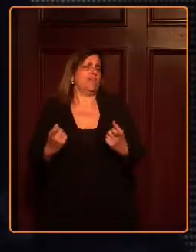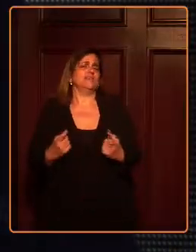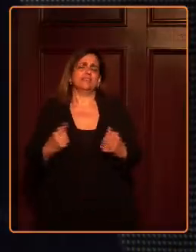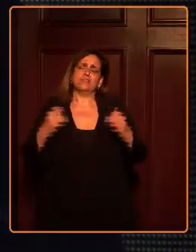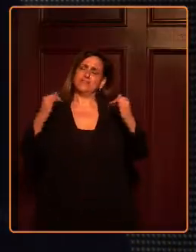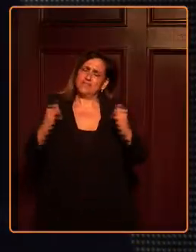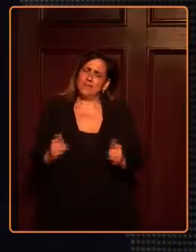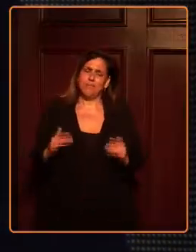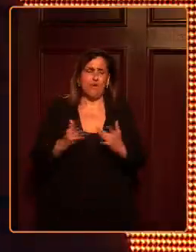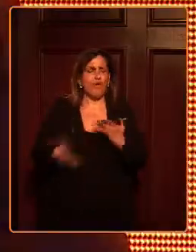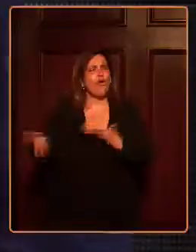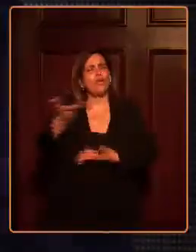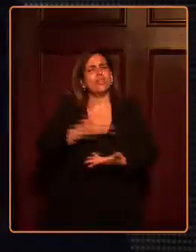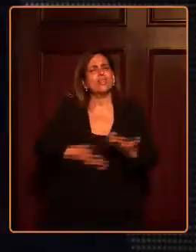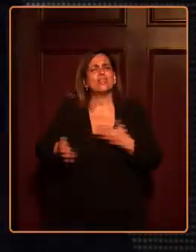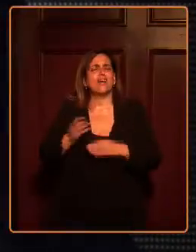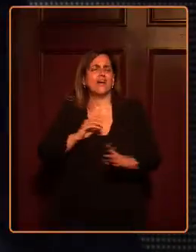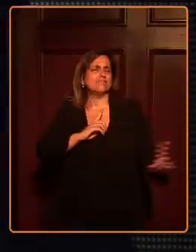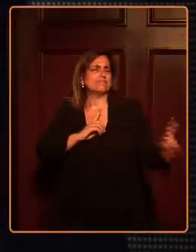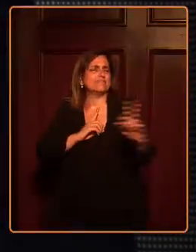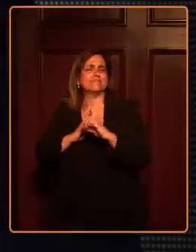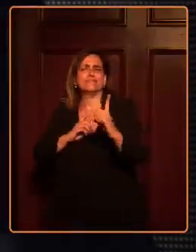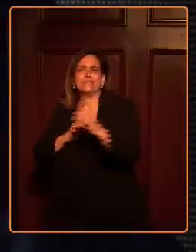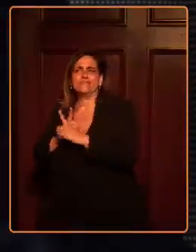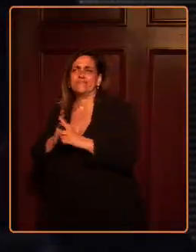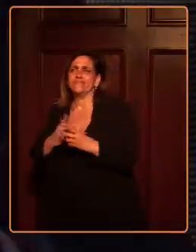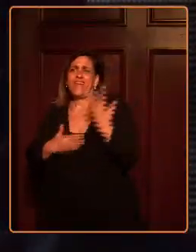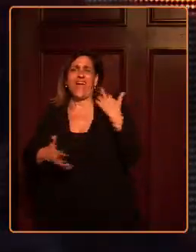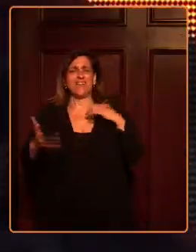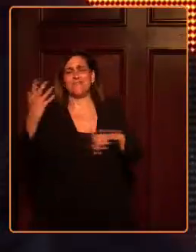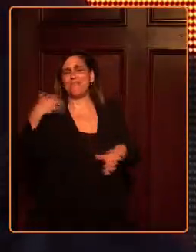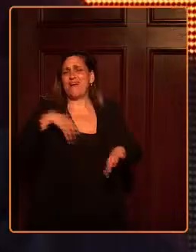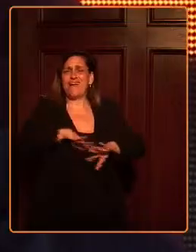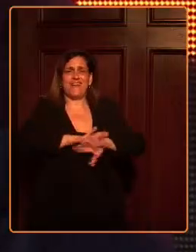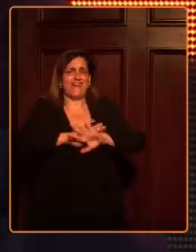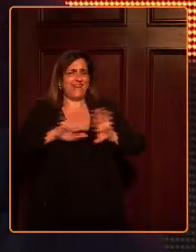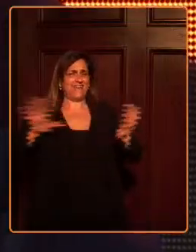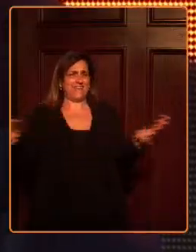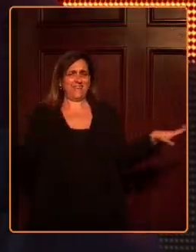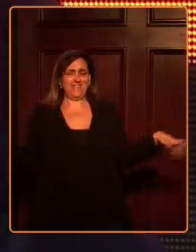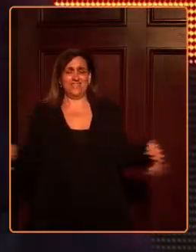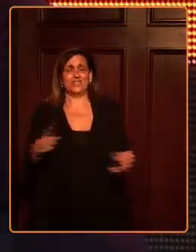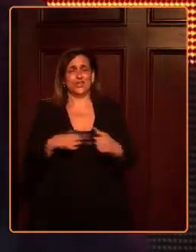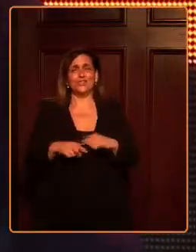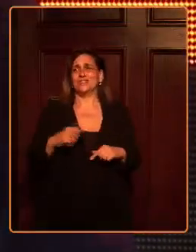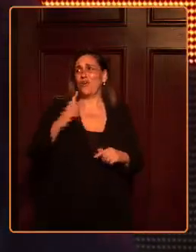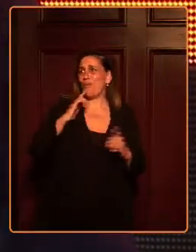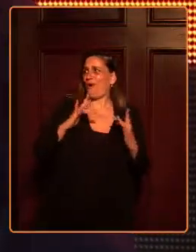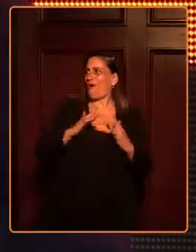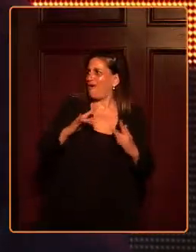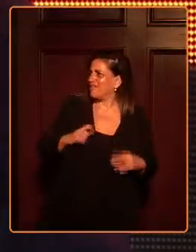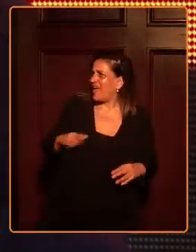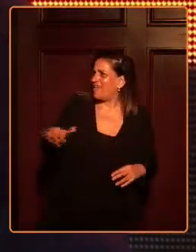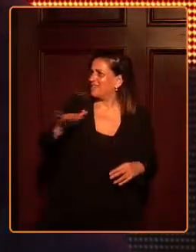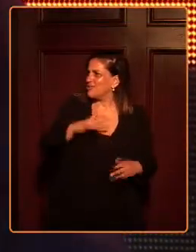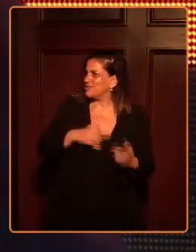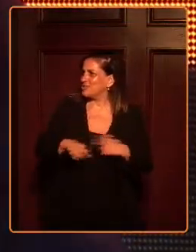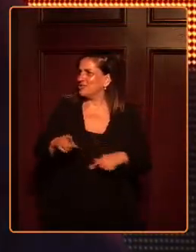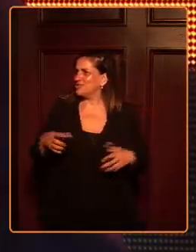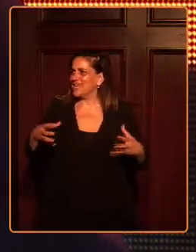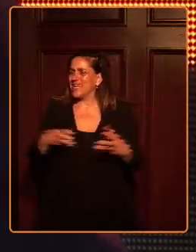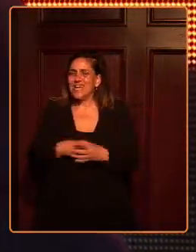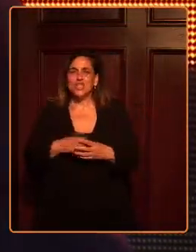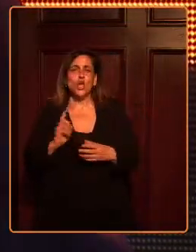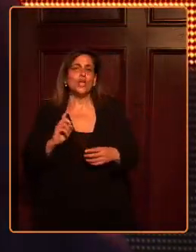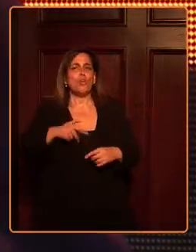necesitamos el contacto humano, somos animalitos al final del día. sociales. Así que la inteligencia artificial es